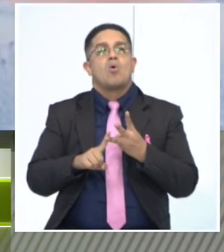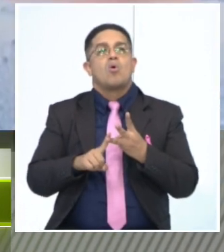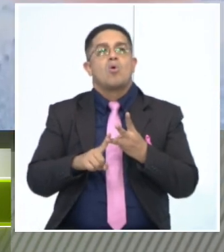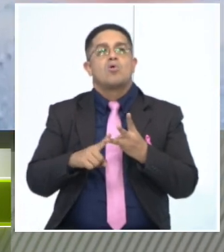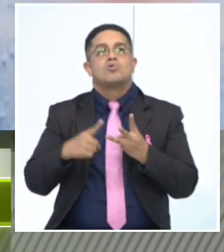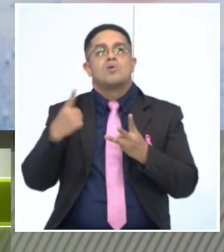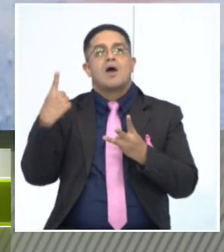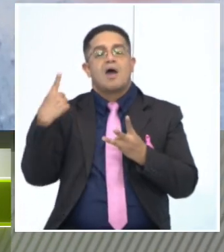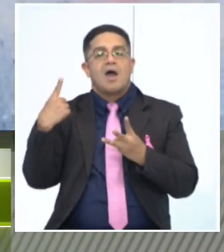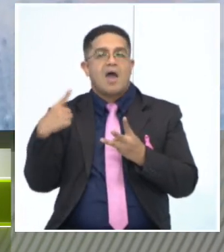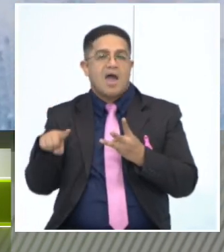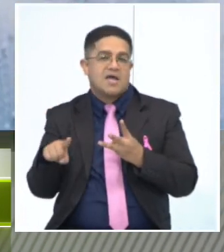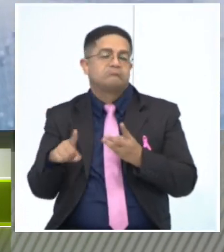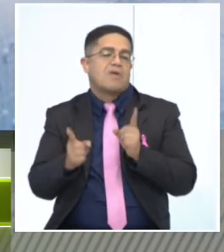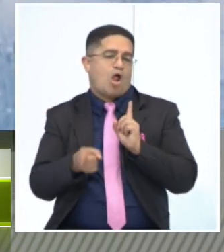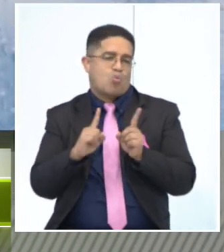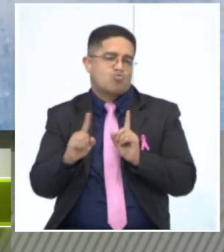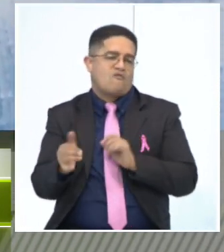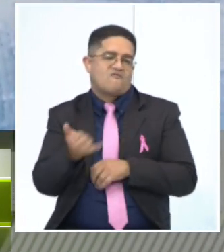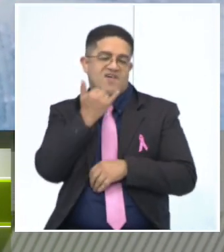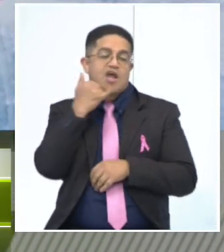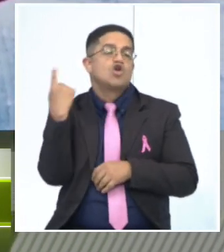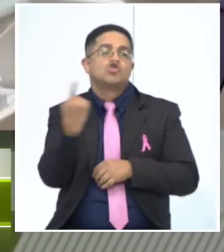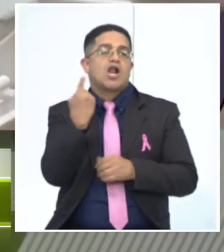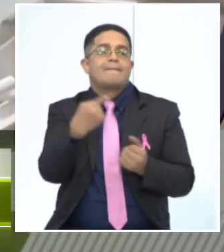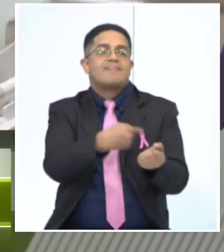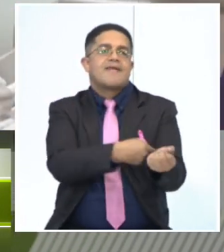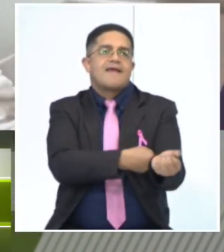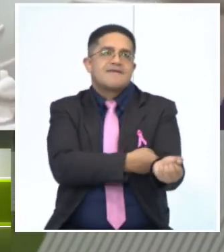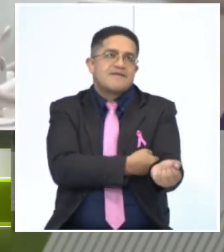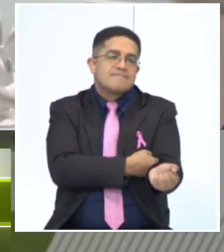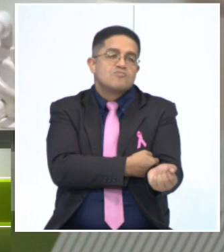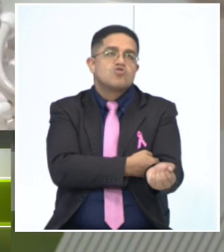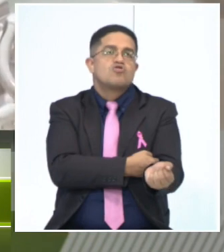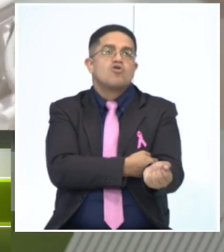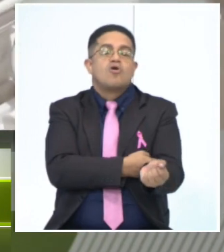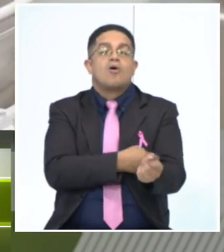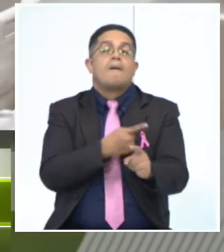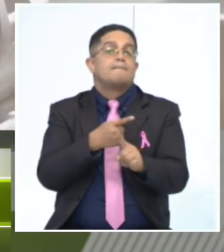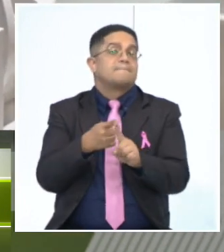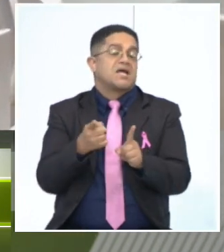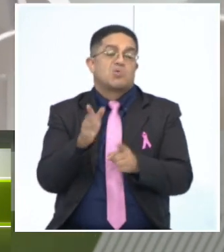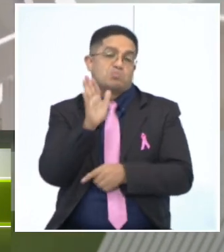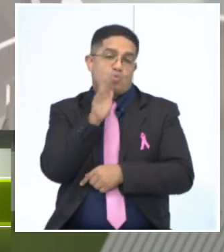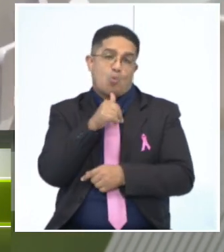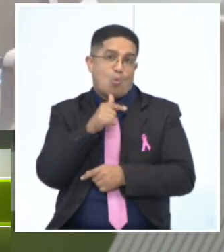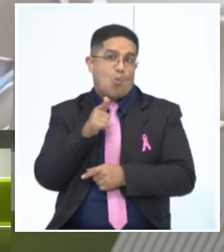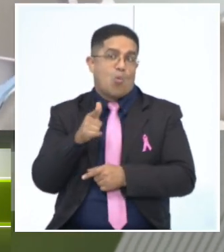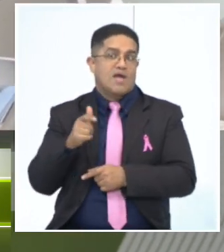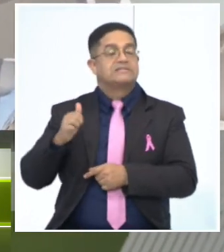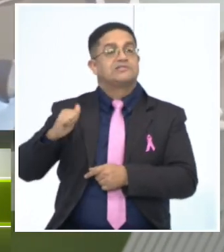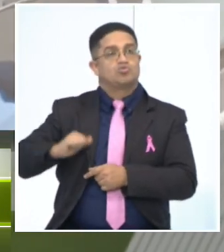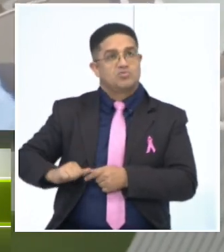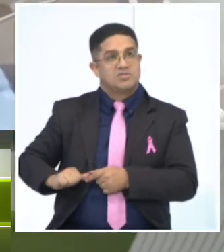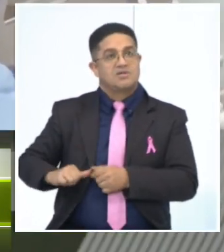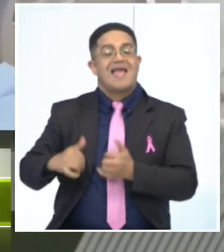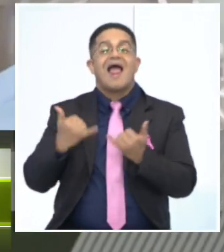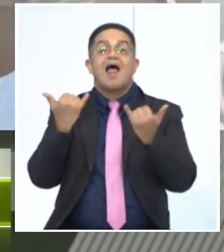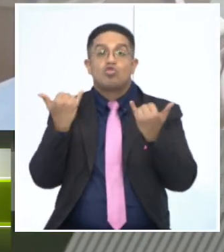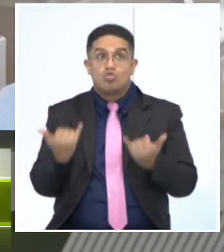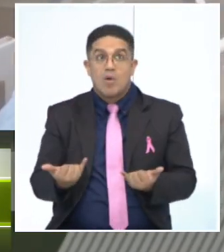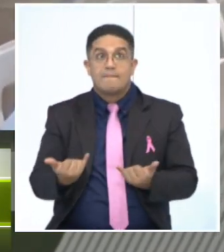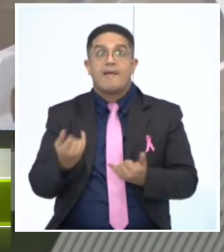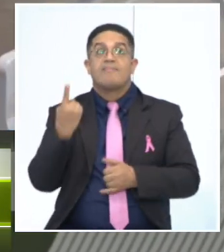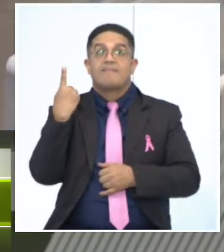muchos protocolos que han fallado en hacer solamente quimio y radio sin cirugía. Ha habido una recaída y actualmente hay